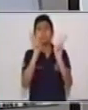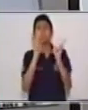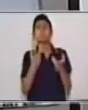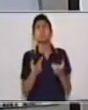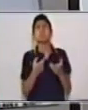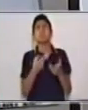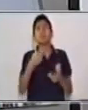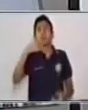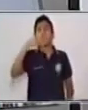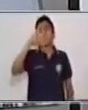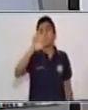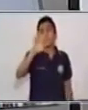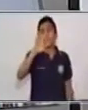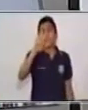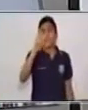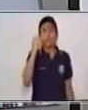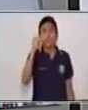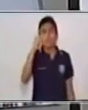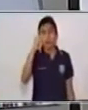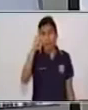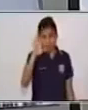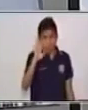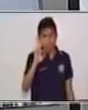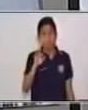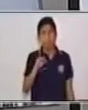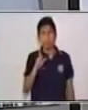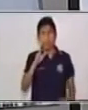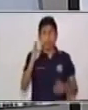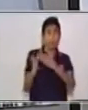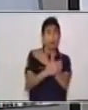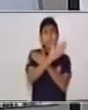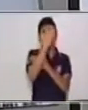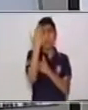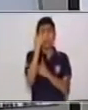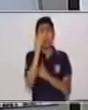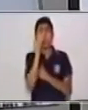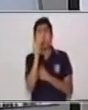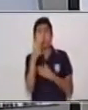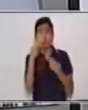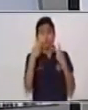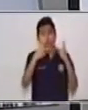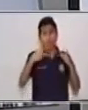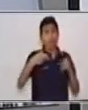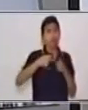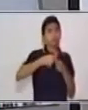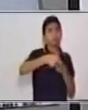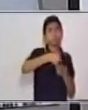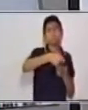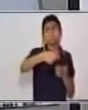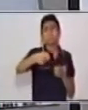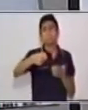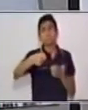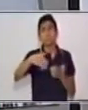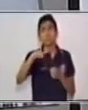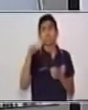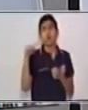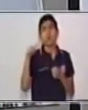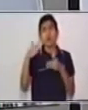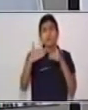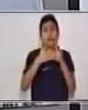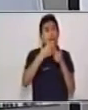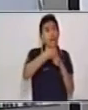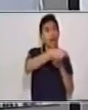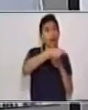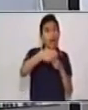el predicado. Veamos, en las mañanas reparte sus productos a los vecinos de las zonas aledañas.